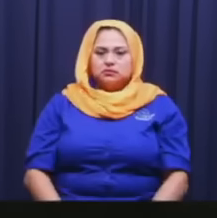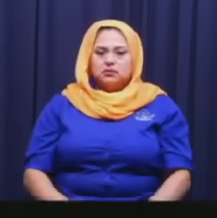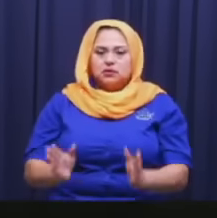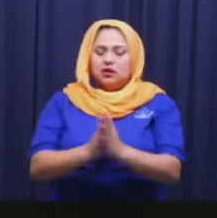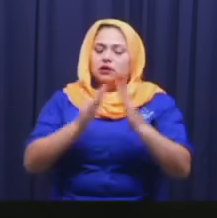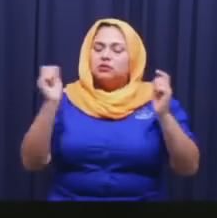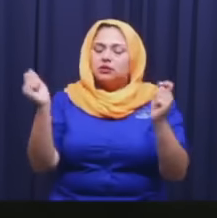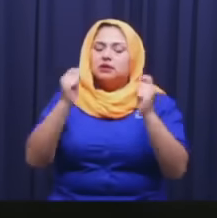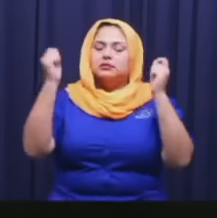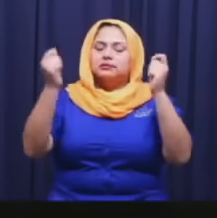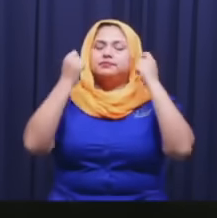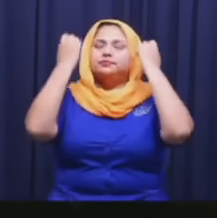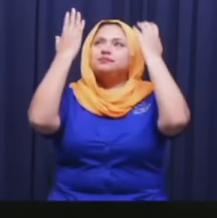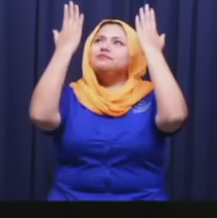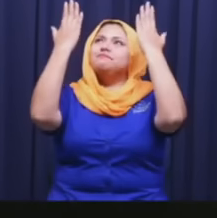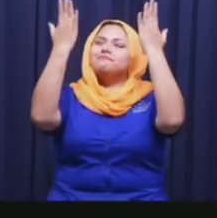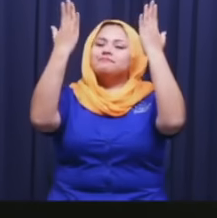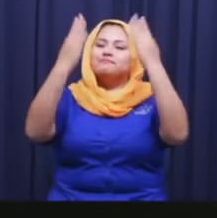Aleluya.